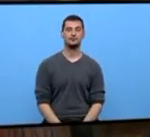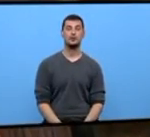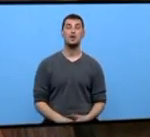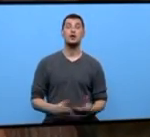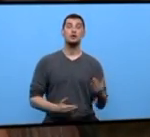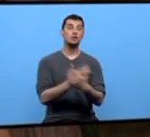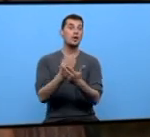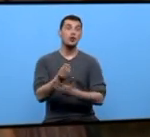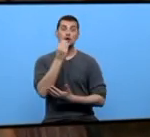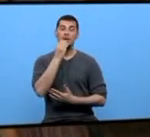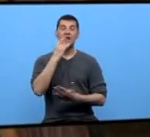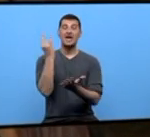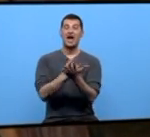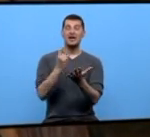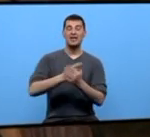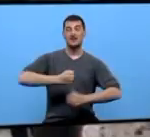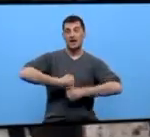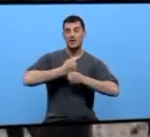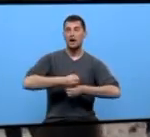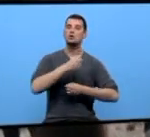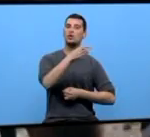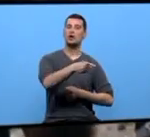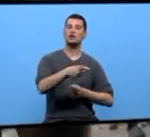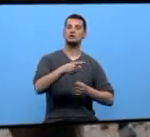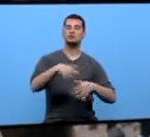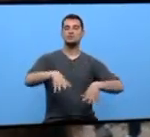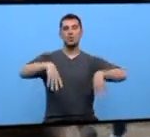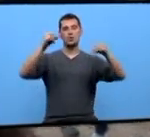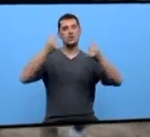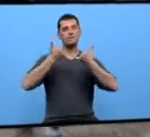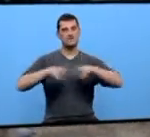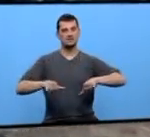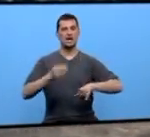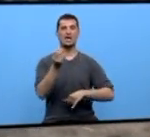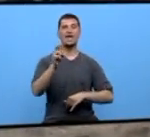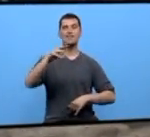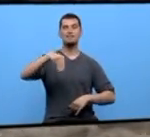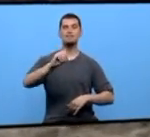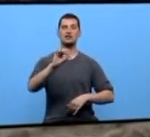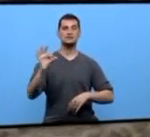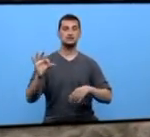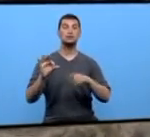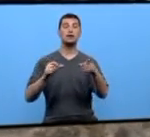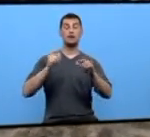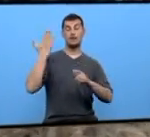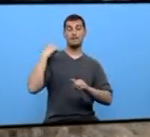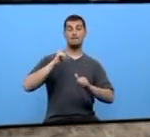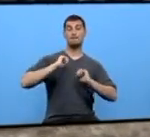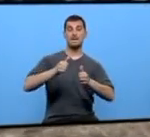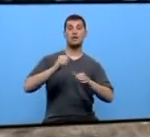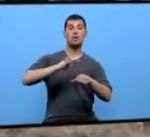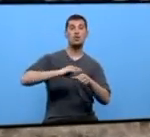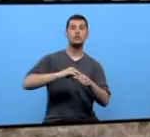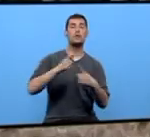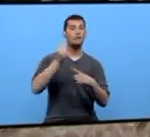As xornadas gastronómicas de carne de poldro están a ser o prato forte das quendas de Mondoñedo. A festa que deu comezo este luns continuará durante a fin de semana coa